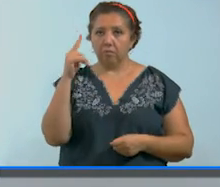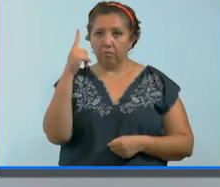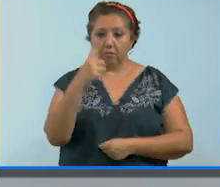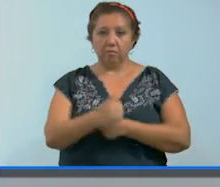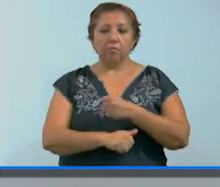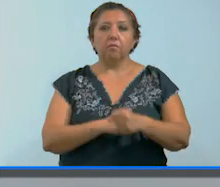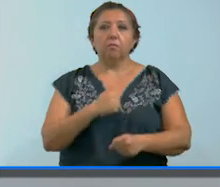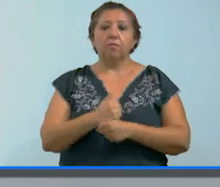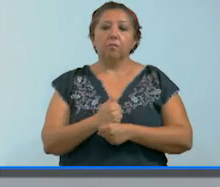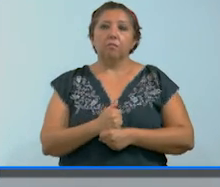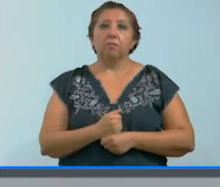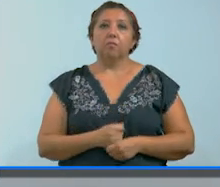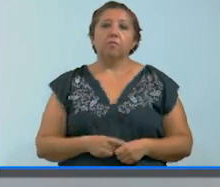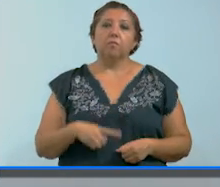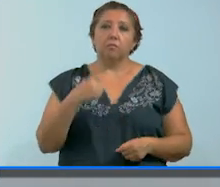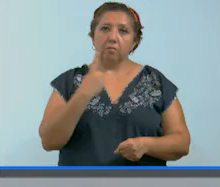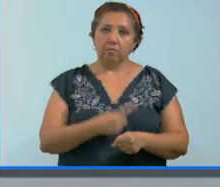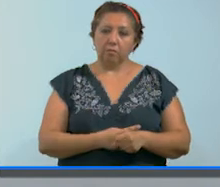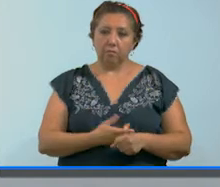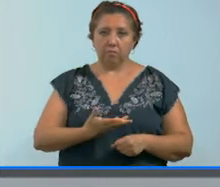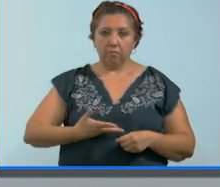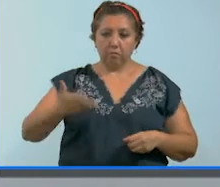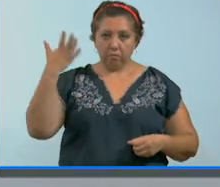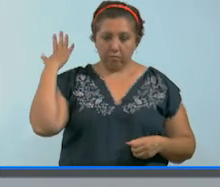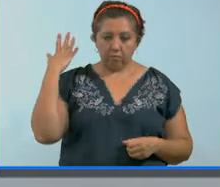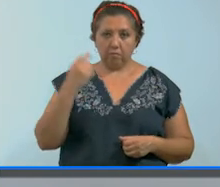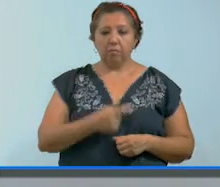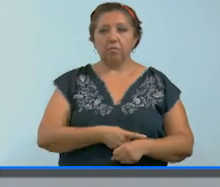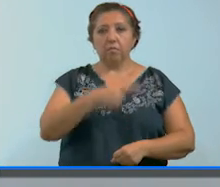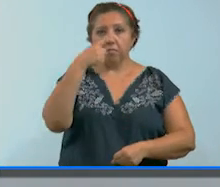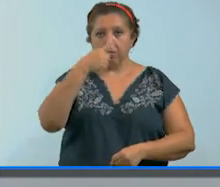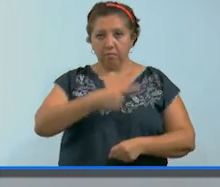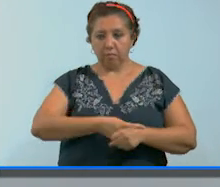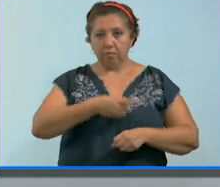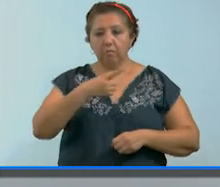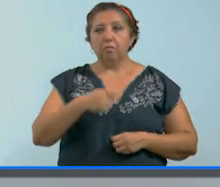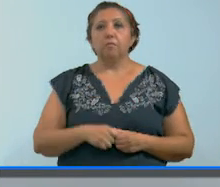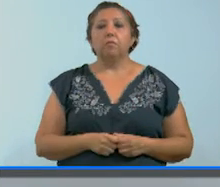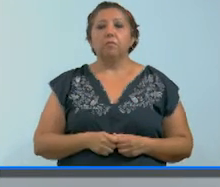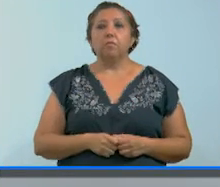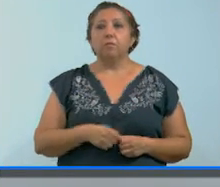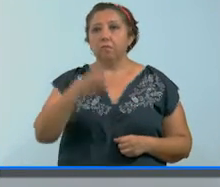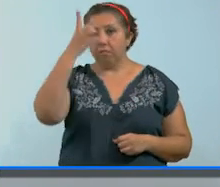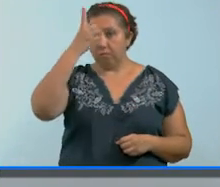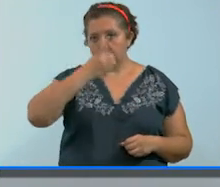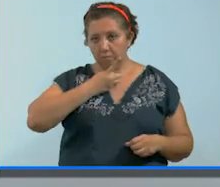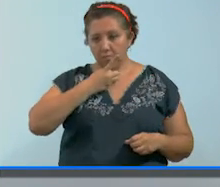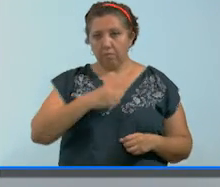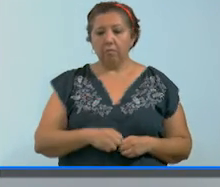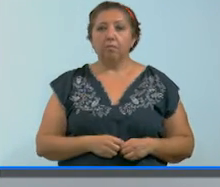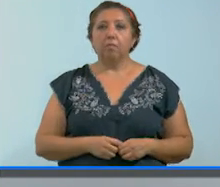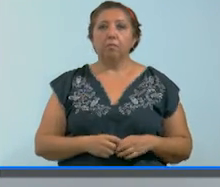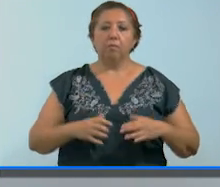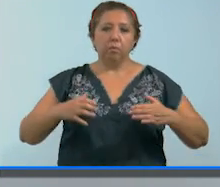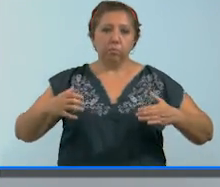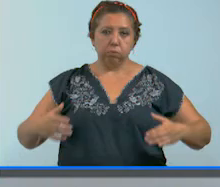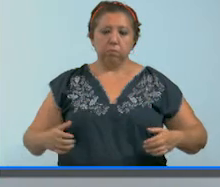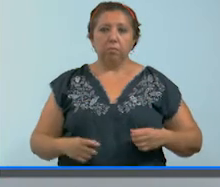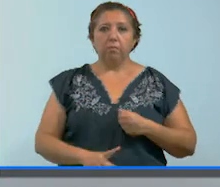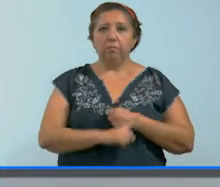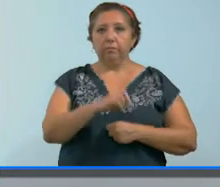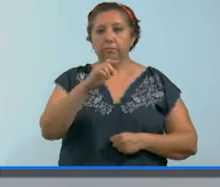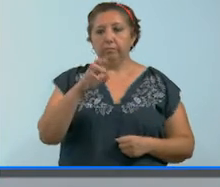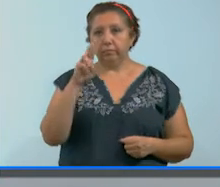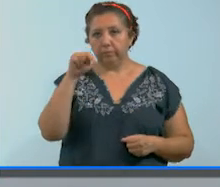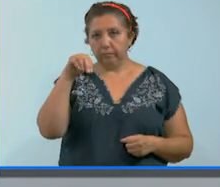años sus principios principales de enfermedades fueron hipertensión arterial sistémica diabetes mellitus obesidad insuficiencia